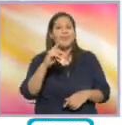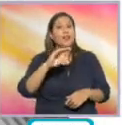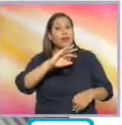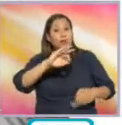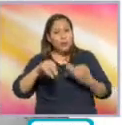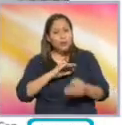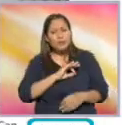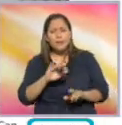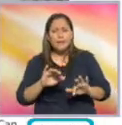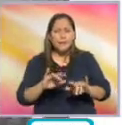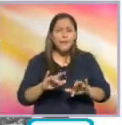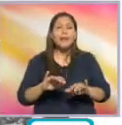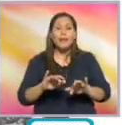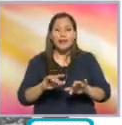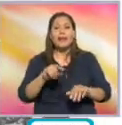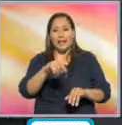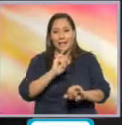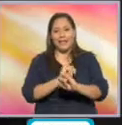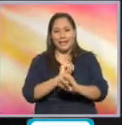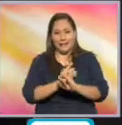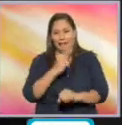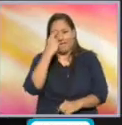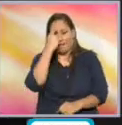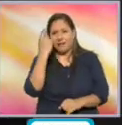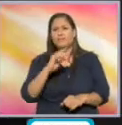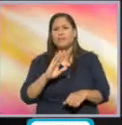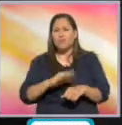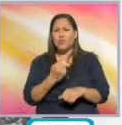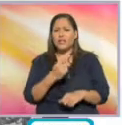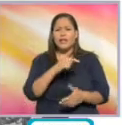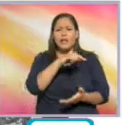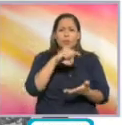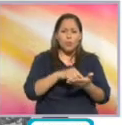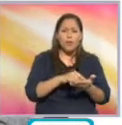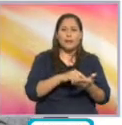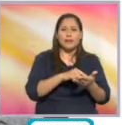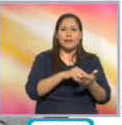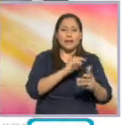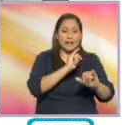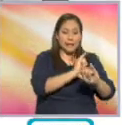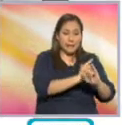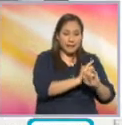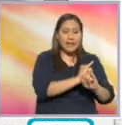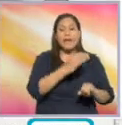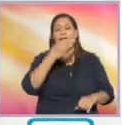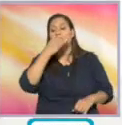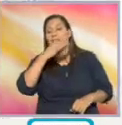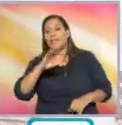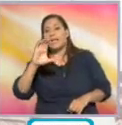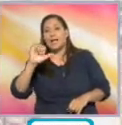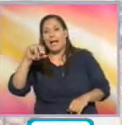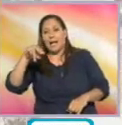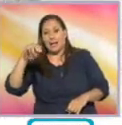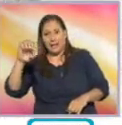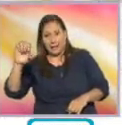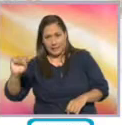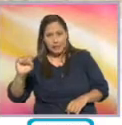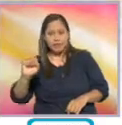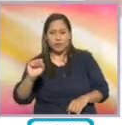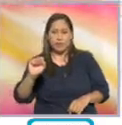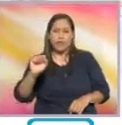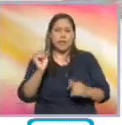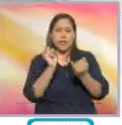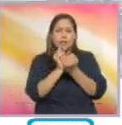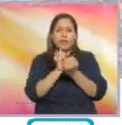las pueden encontrar a través de la red. ¿Por qué dices el sitio de Cannes y el festival de Cannes? Es plural. No, Cannes,